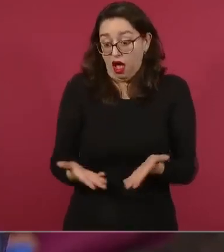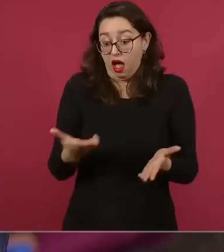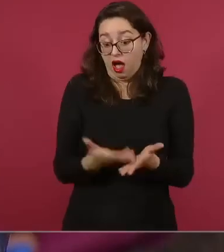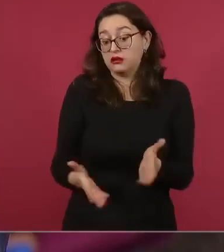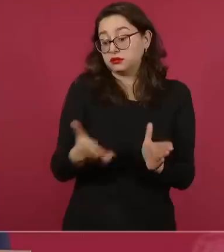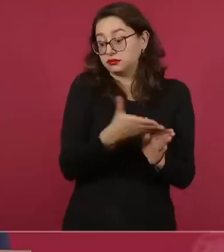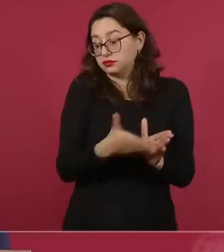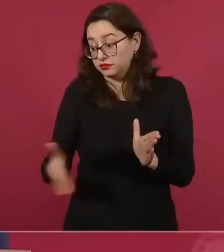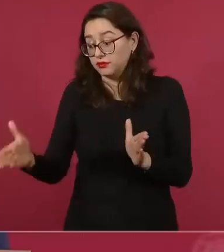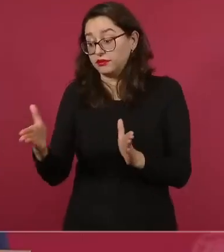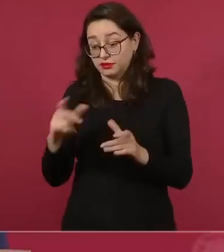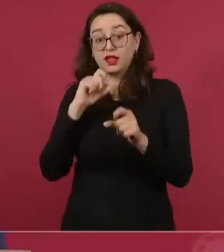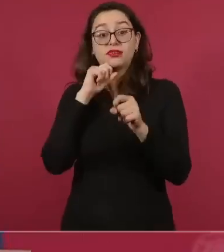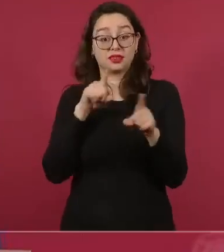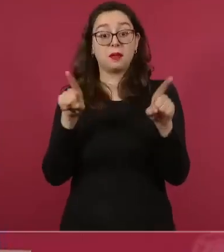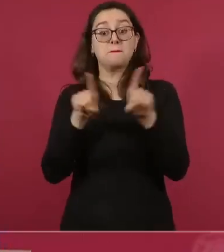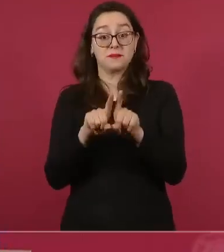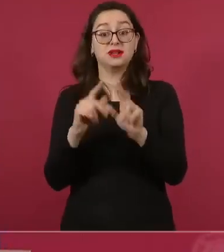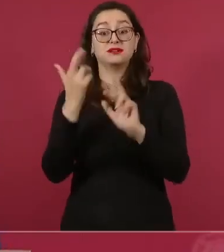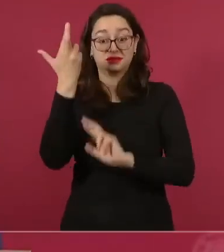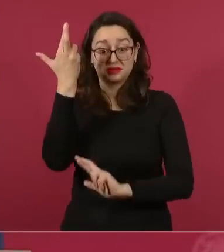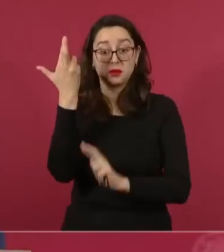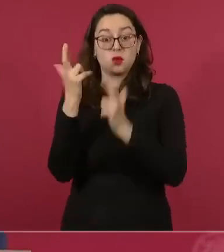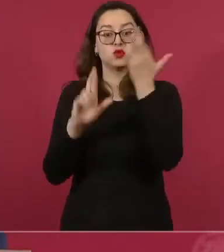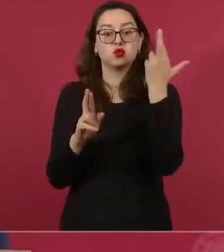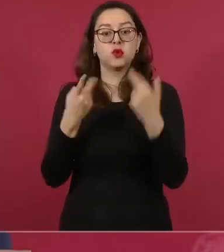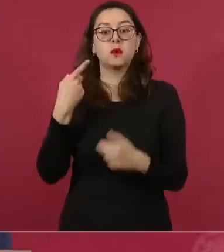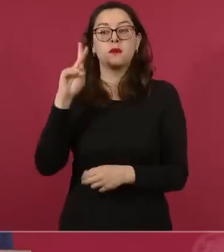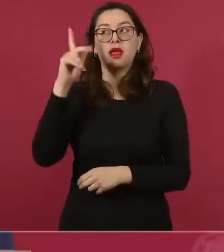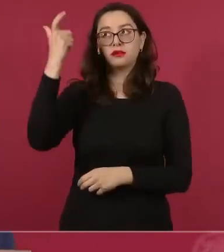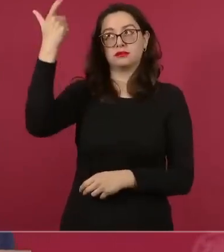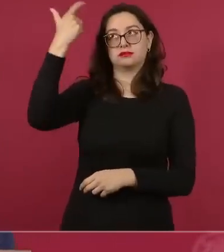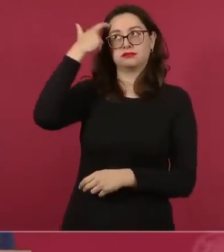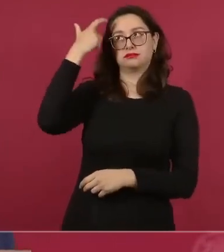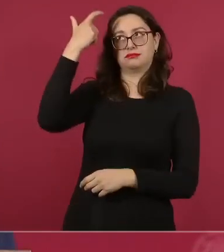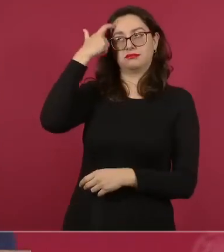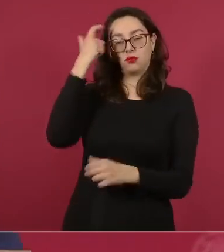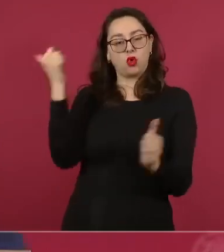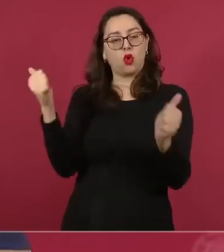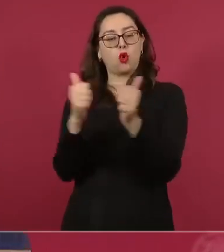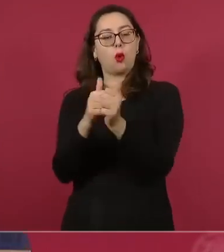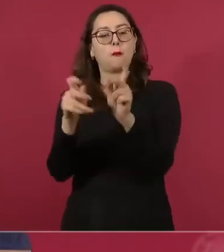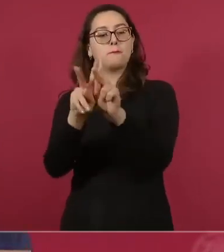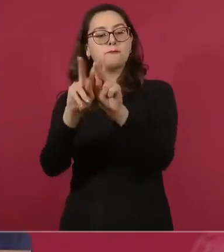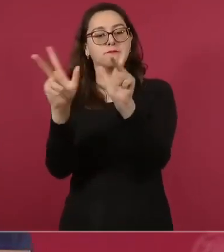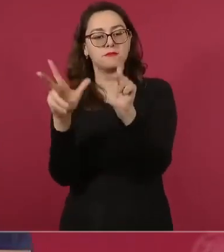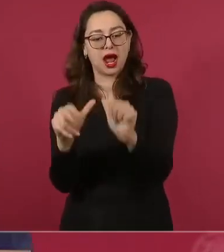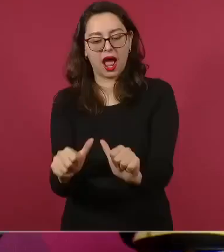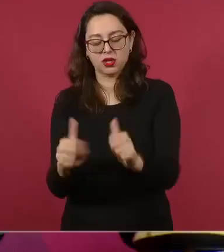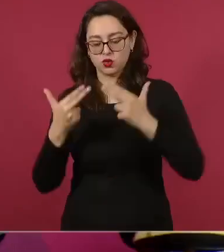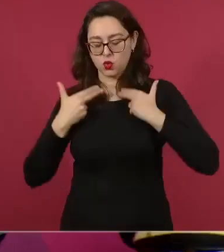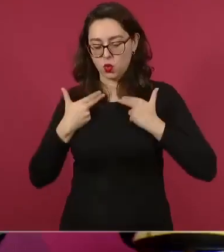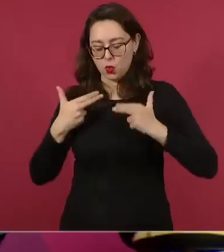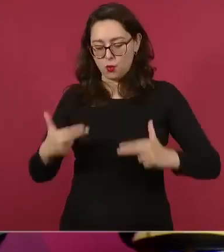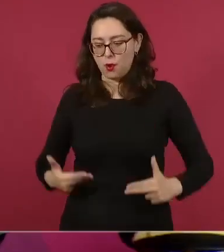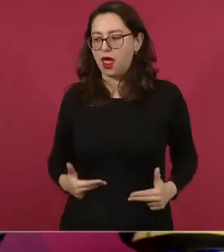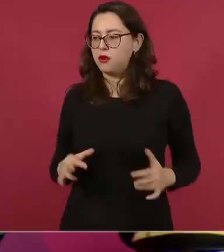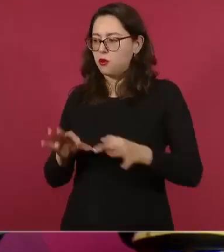revolución pacífica pero profunda y humanista que estamos llevando a